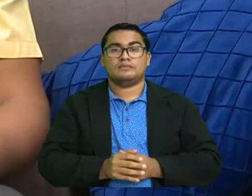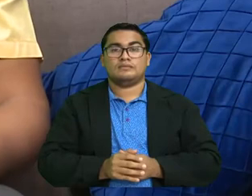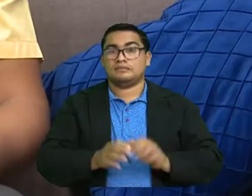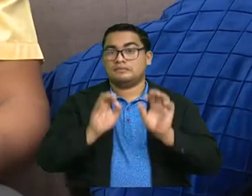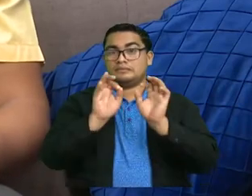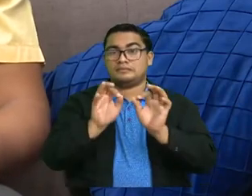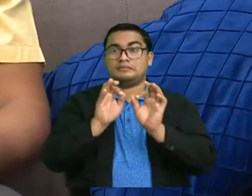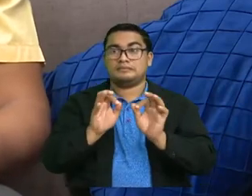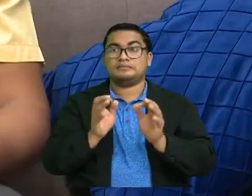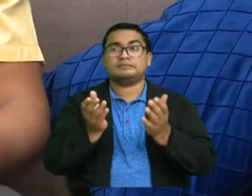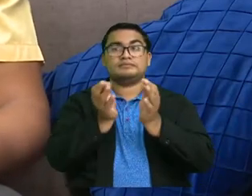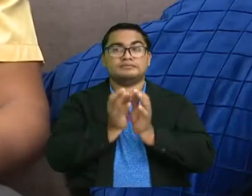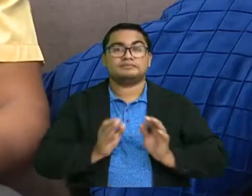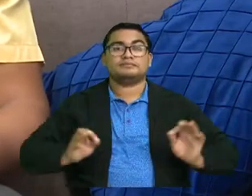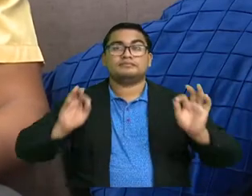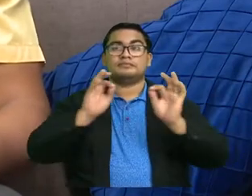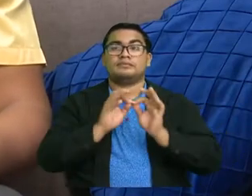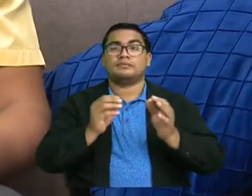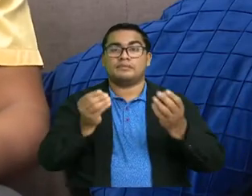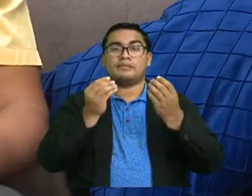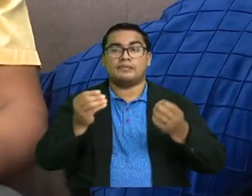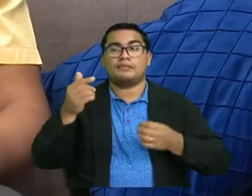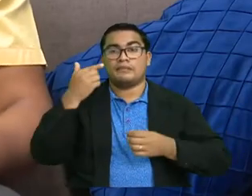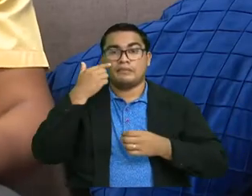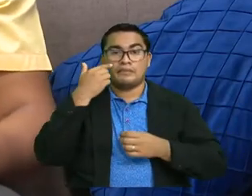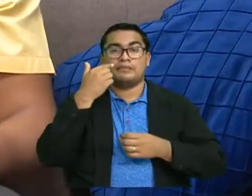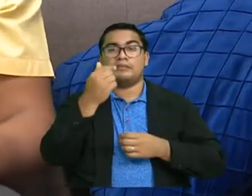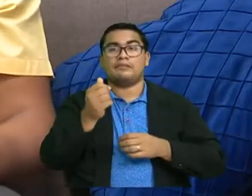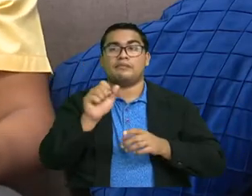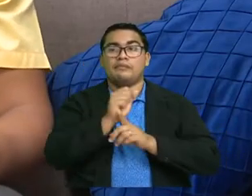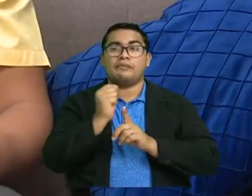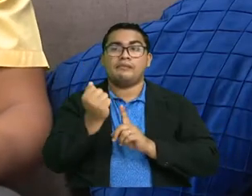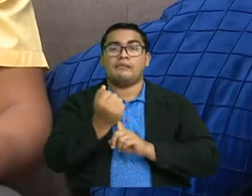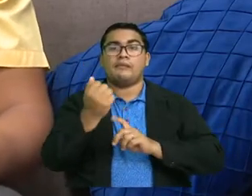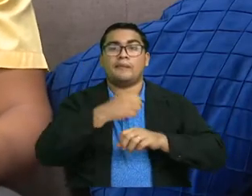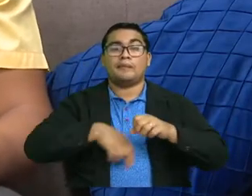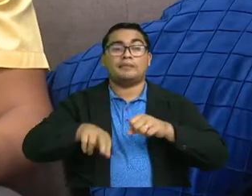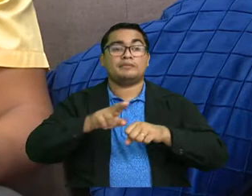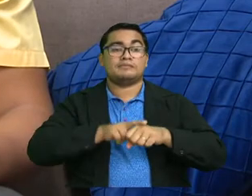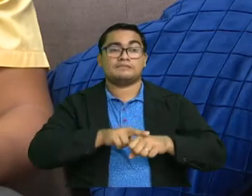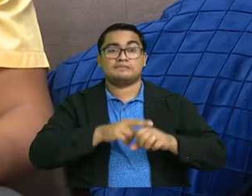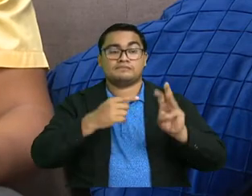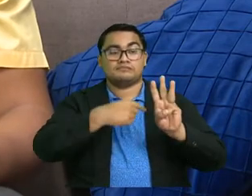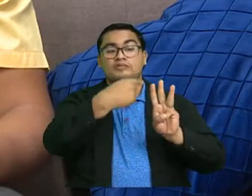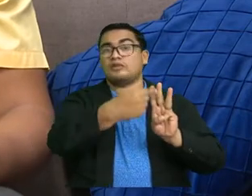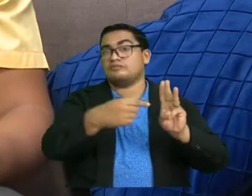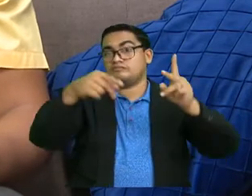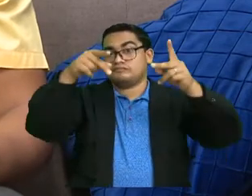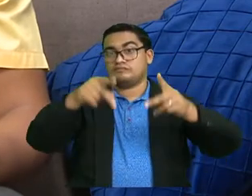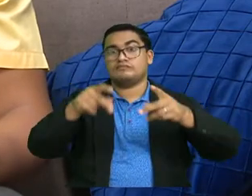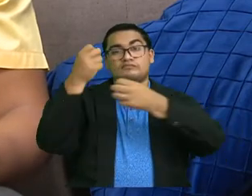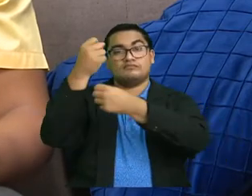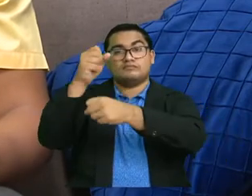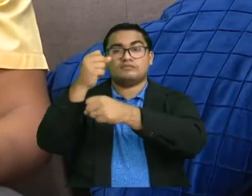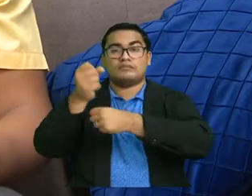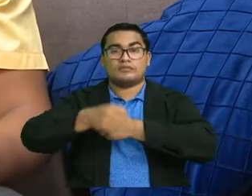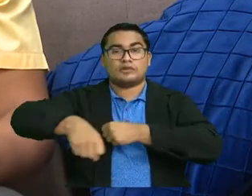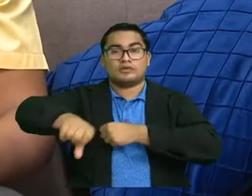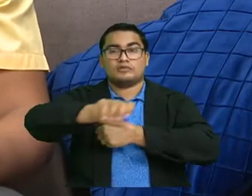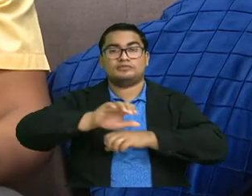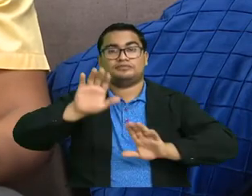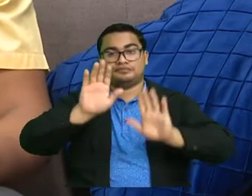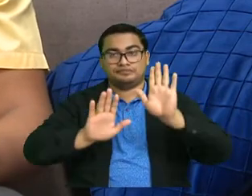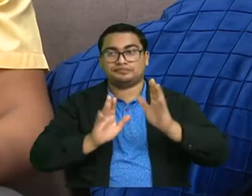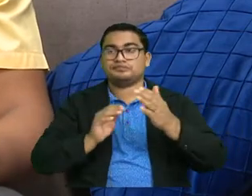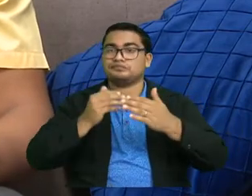Bien, importante el reconocimiento que hace la Asamblea Nacional a estos líderes sociales que sin duda alguna participan en el